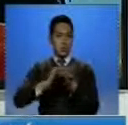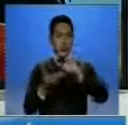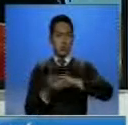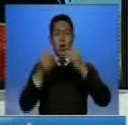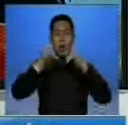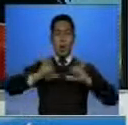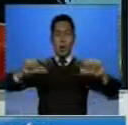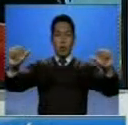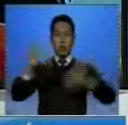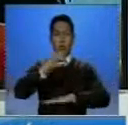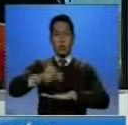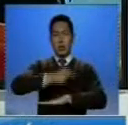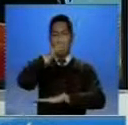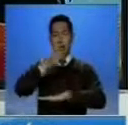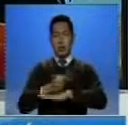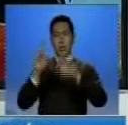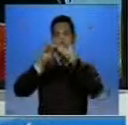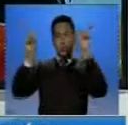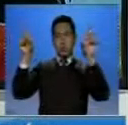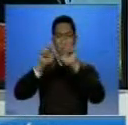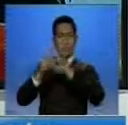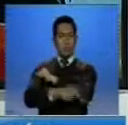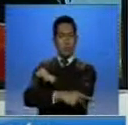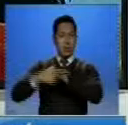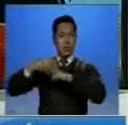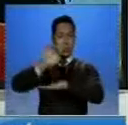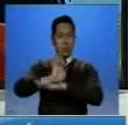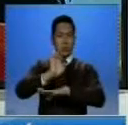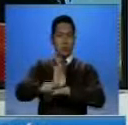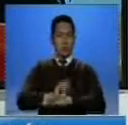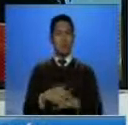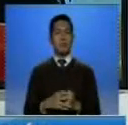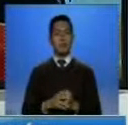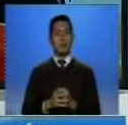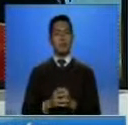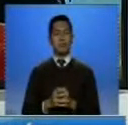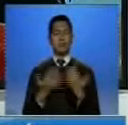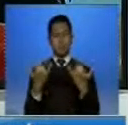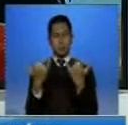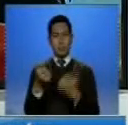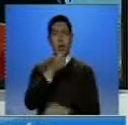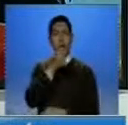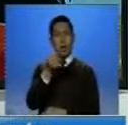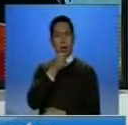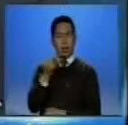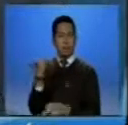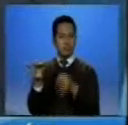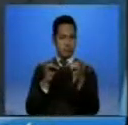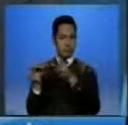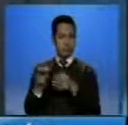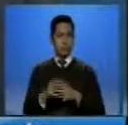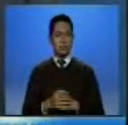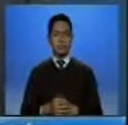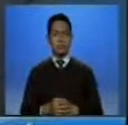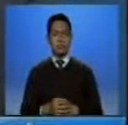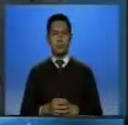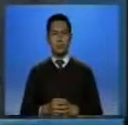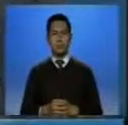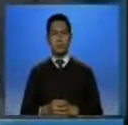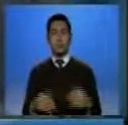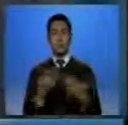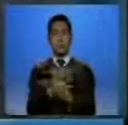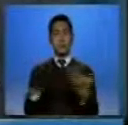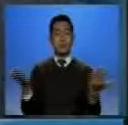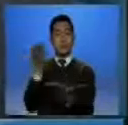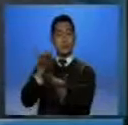hizo el gerente de Petroecuador, Carlos Pareja Yanuseli, en nuestro espacio de entrevistas. Escuchemos. Esa es una propuesta que queremos